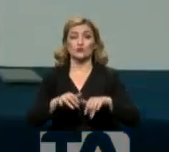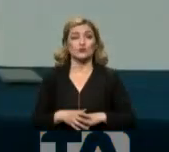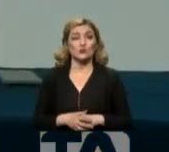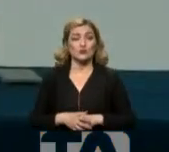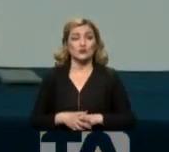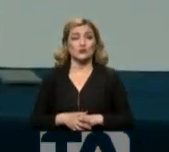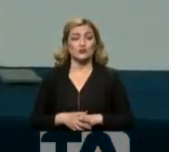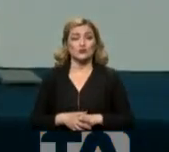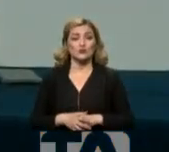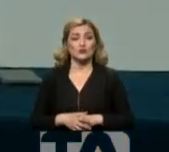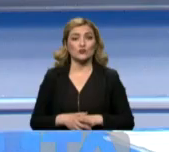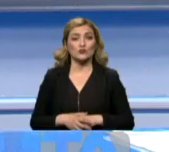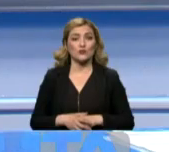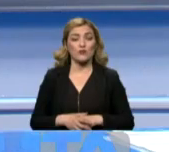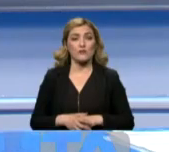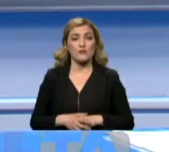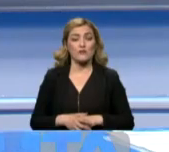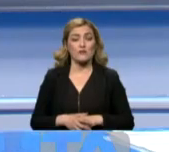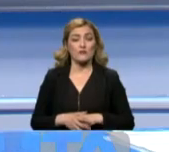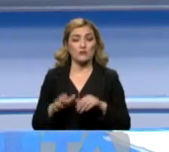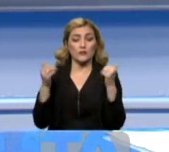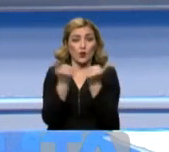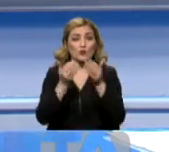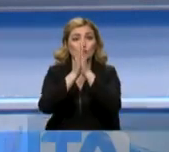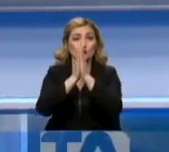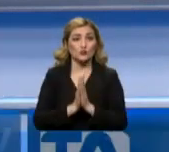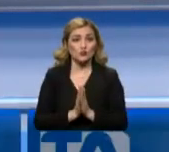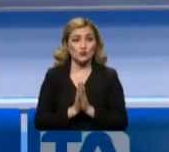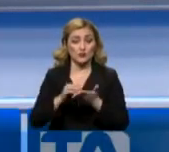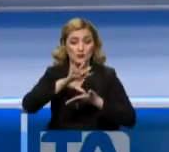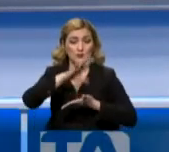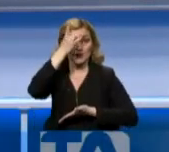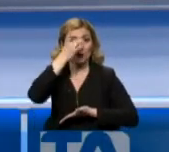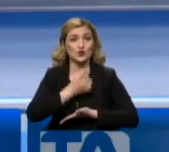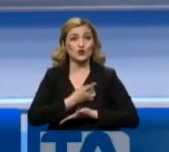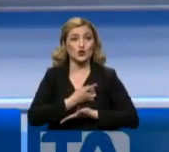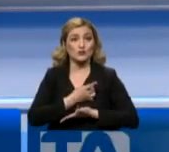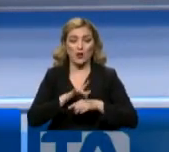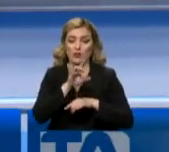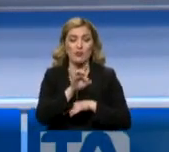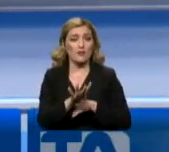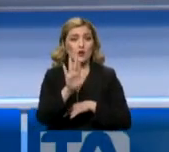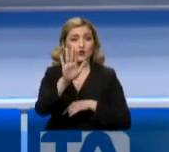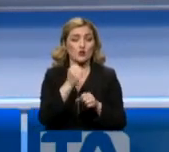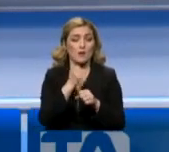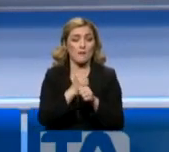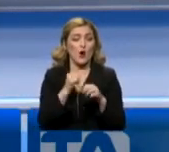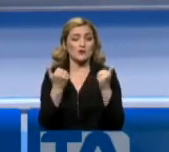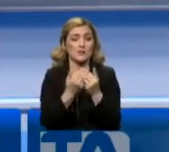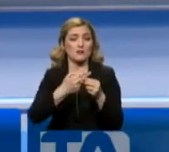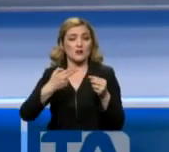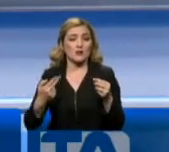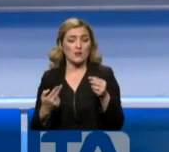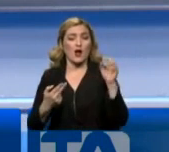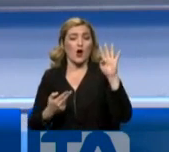Dayana Monroy, 24 horas. Asambleístas piden que el legislativo se pronuncie declarando abandono del cargo de Gabriela Rivadeneira,